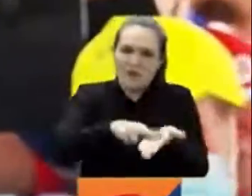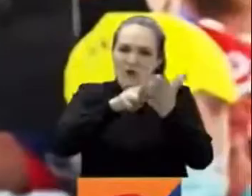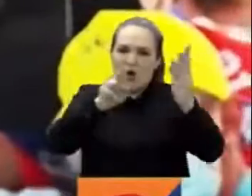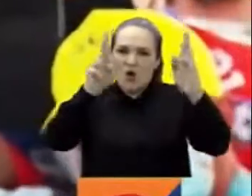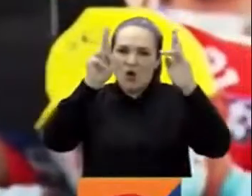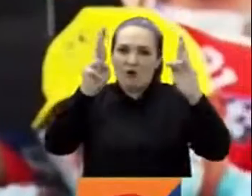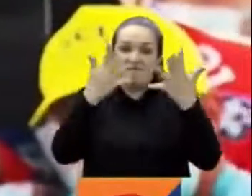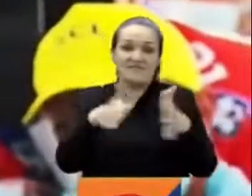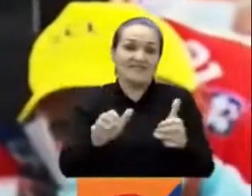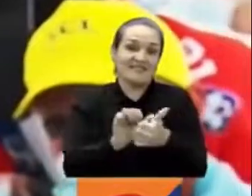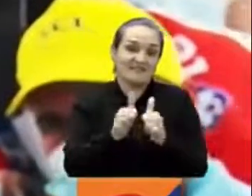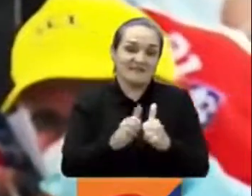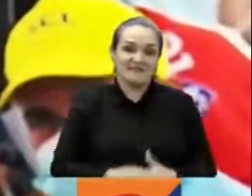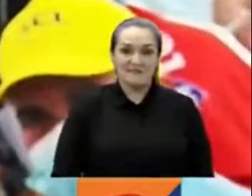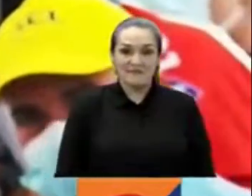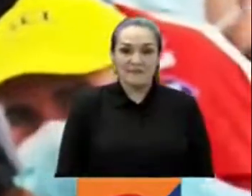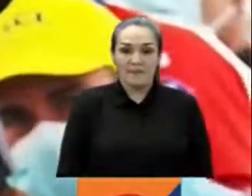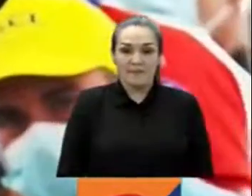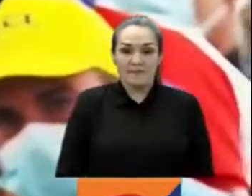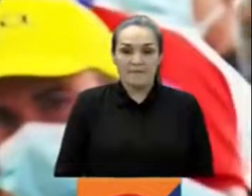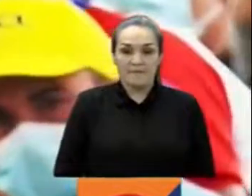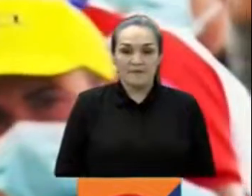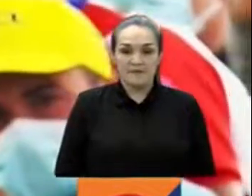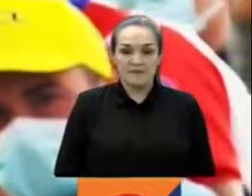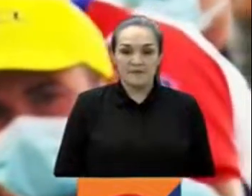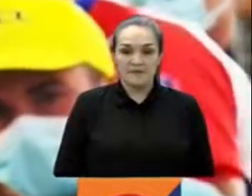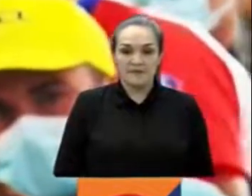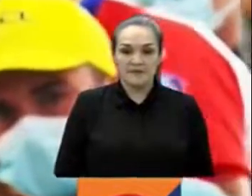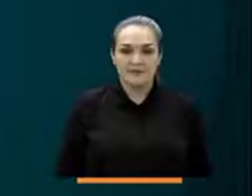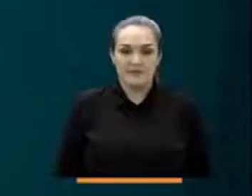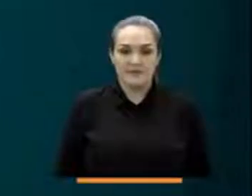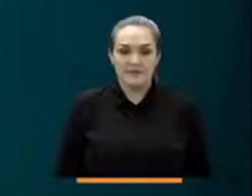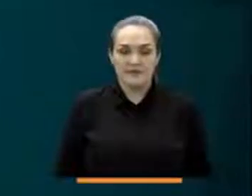es todo por ahora en Deportes. Fantástico esfuerzo del Superman.